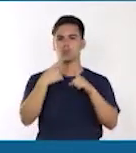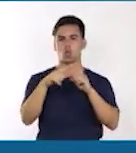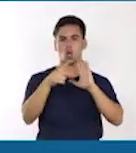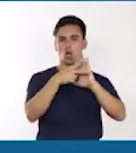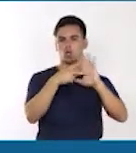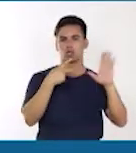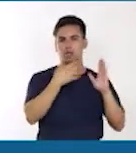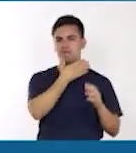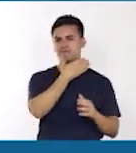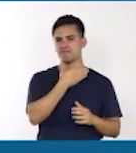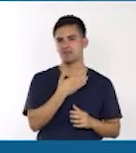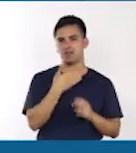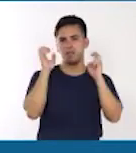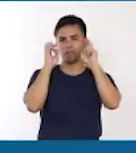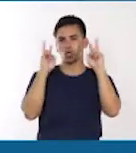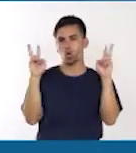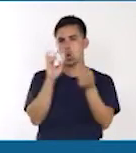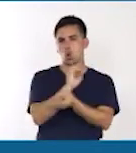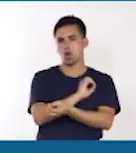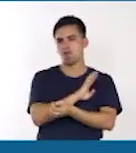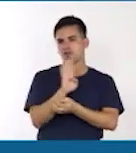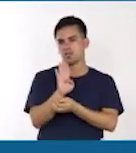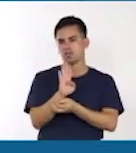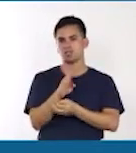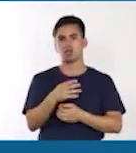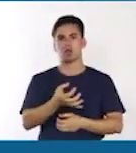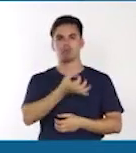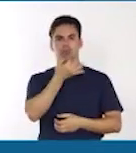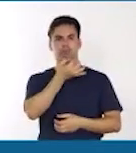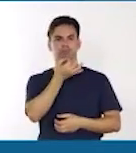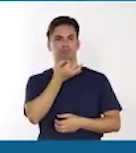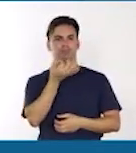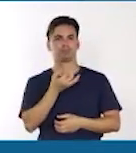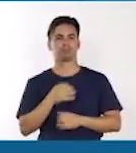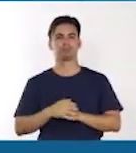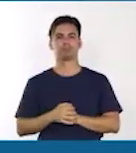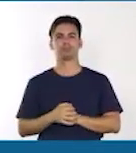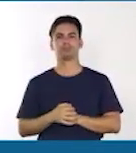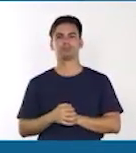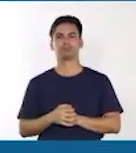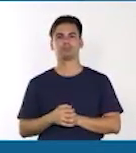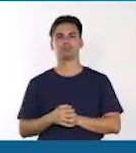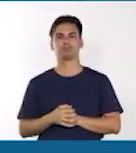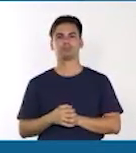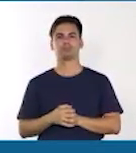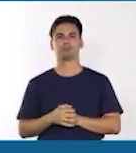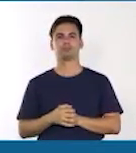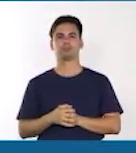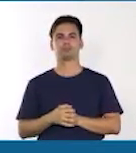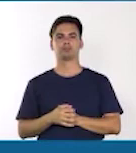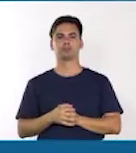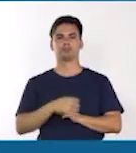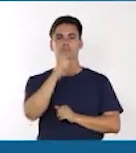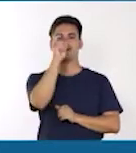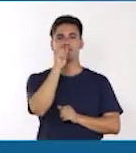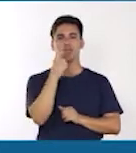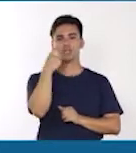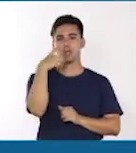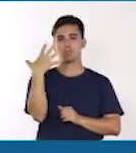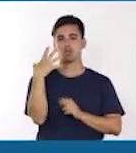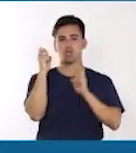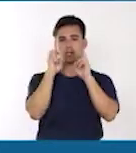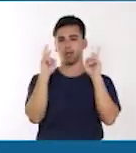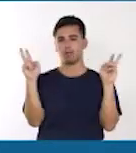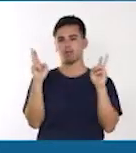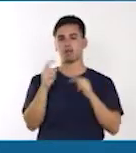Castro, donde van a encontrar la biografía, artículos, discursos, intervenciones,